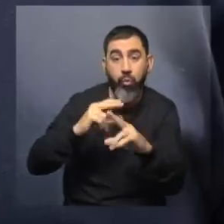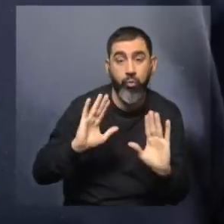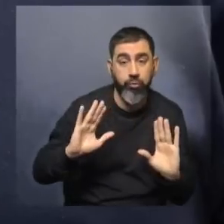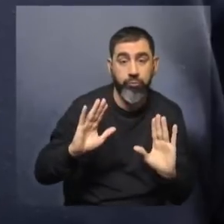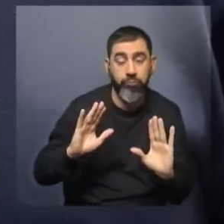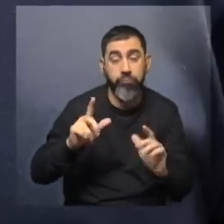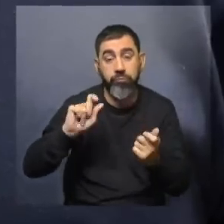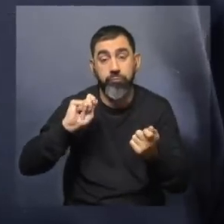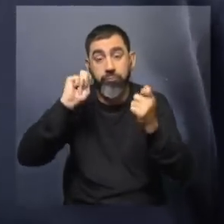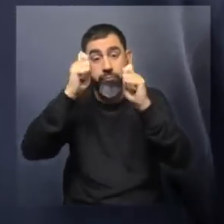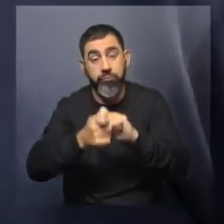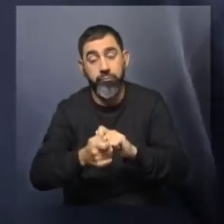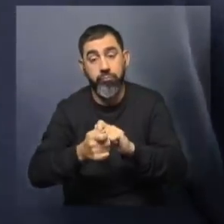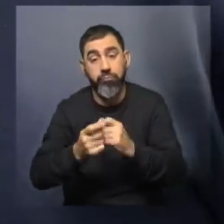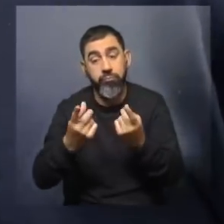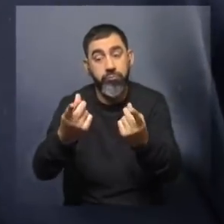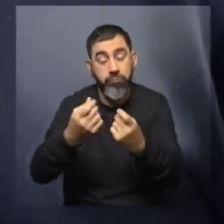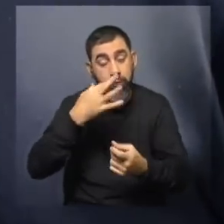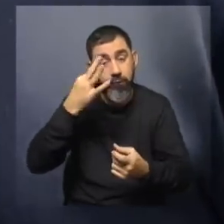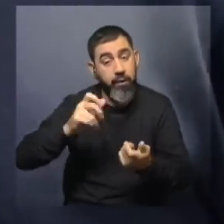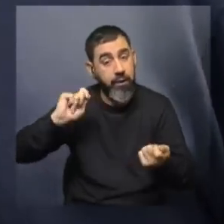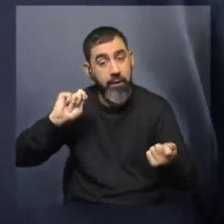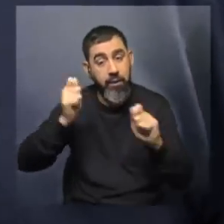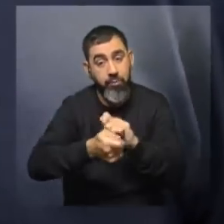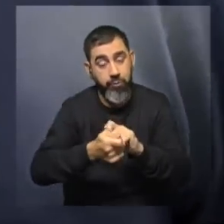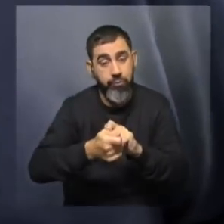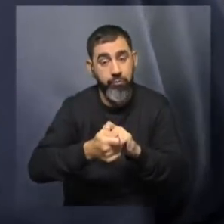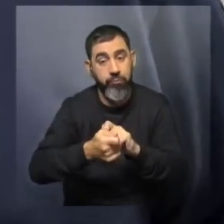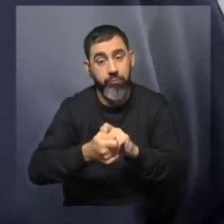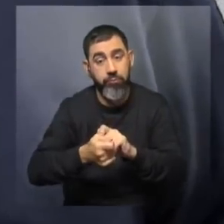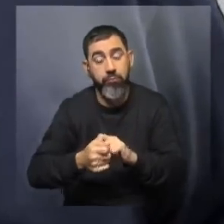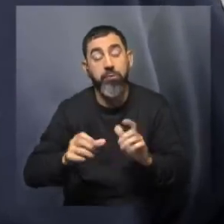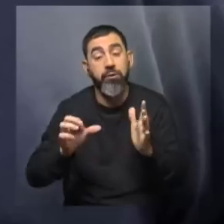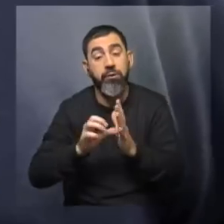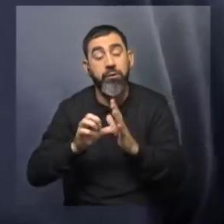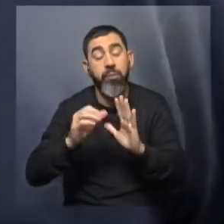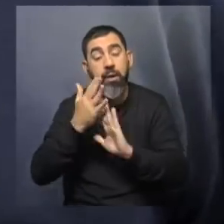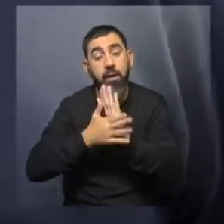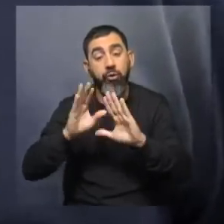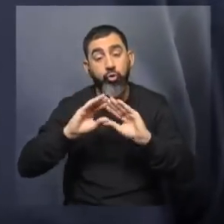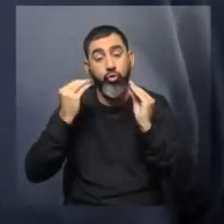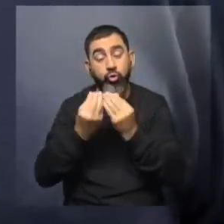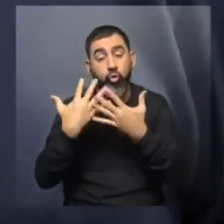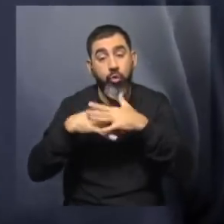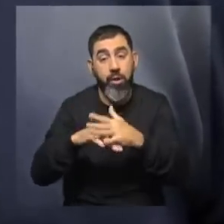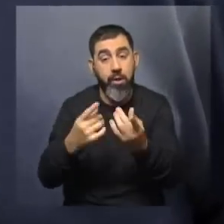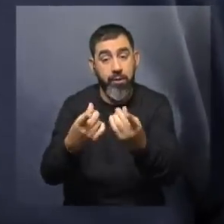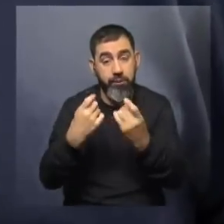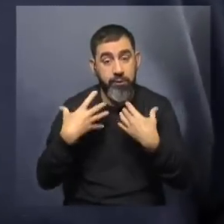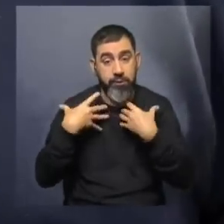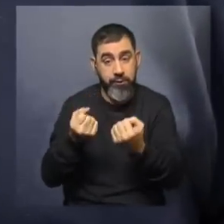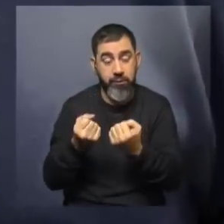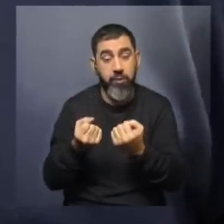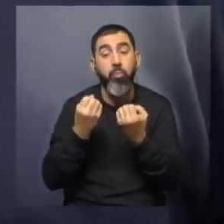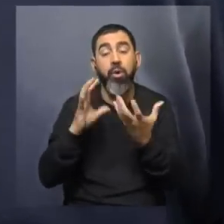una reforma que requería de cambios como lo requería El Sistema Nacional integrado de salud por lo que dijimos porque